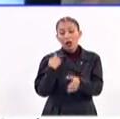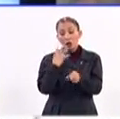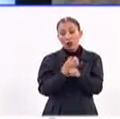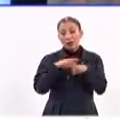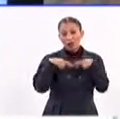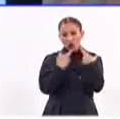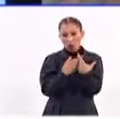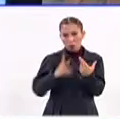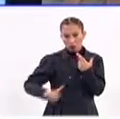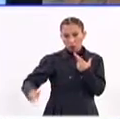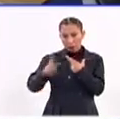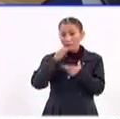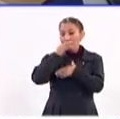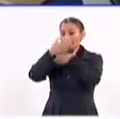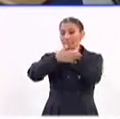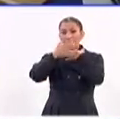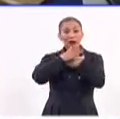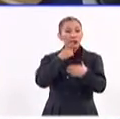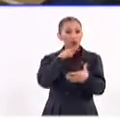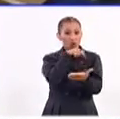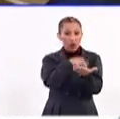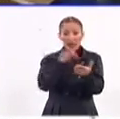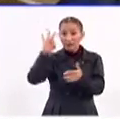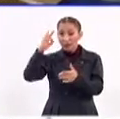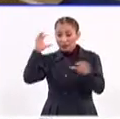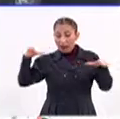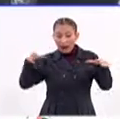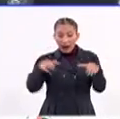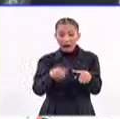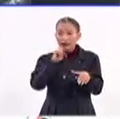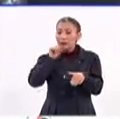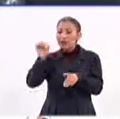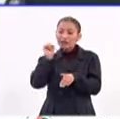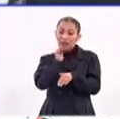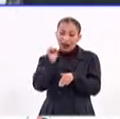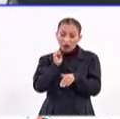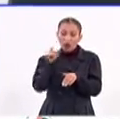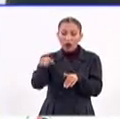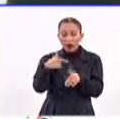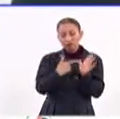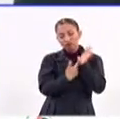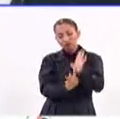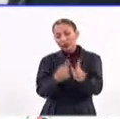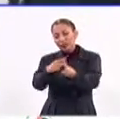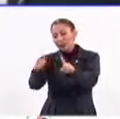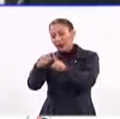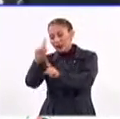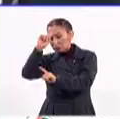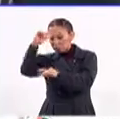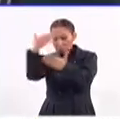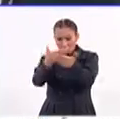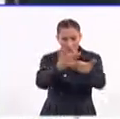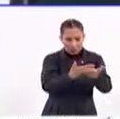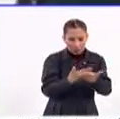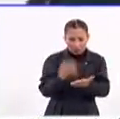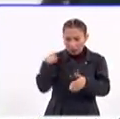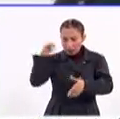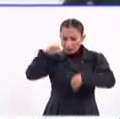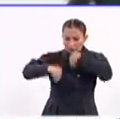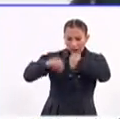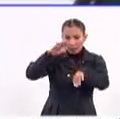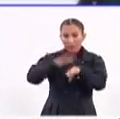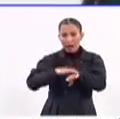4ª audiencia pública convocó a diputados locales y federales, así como senadores, quienes presentaron diversas propuestas para enriquecer